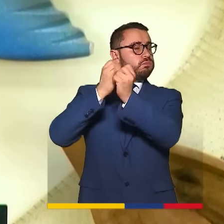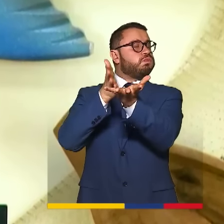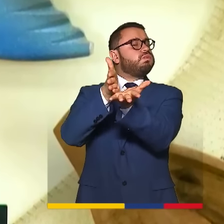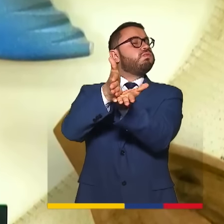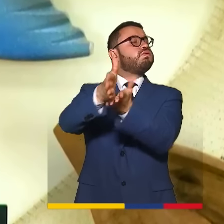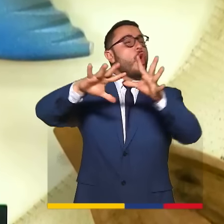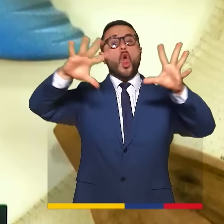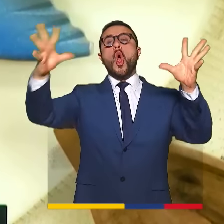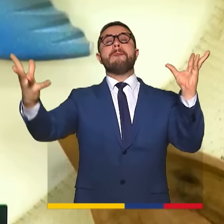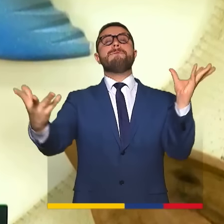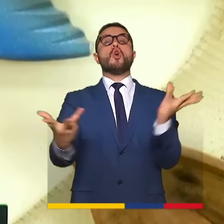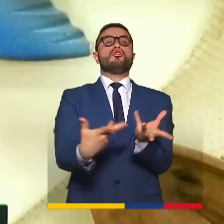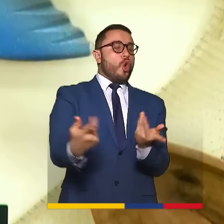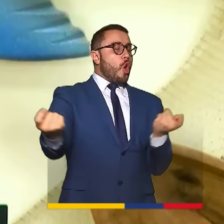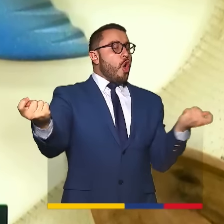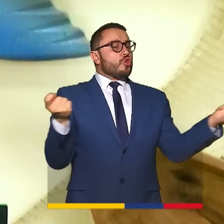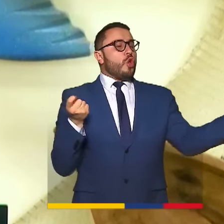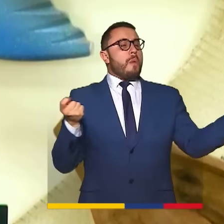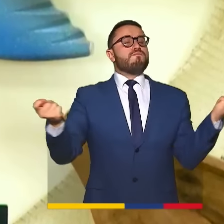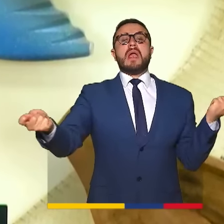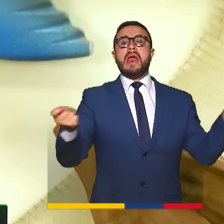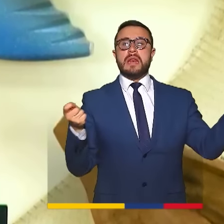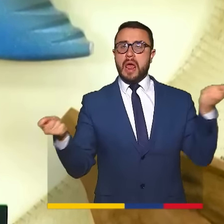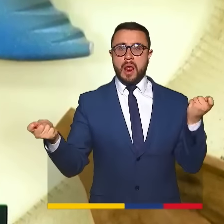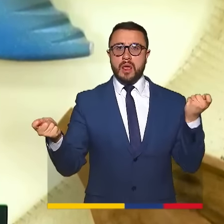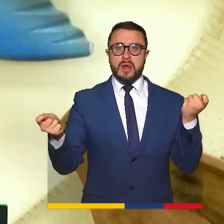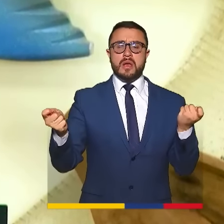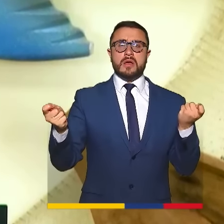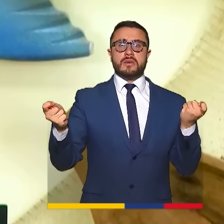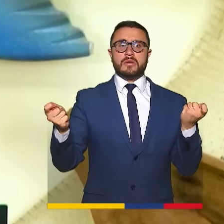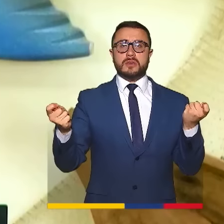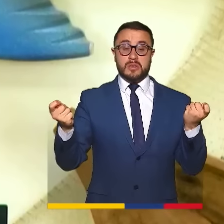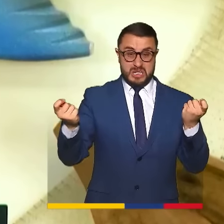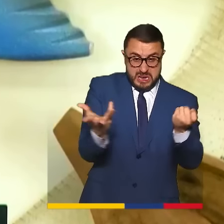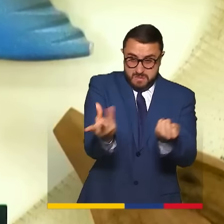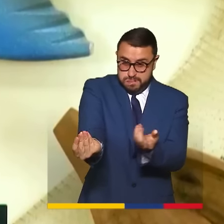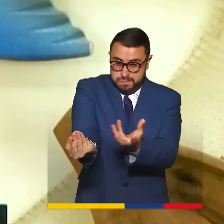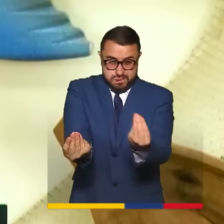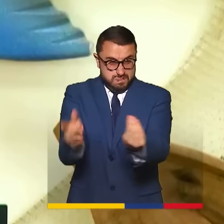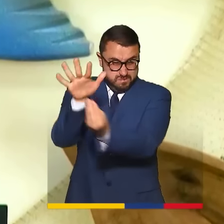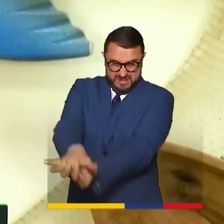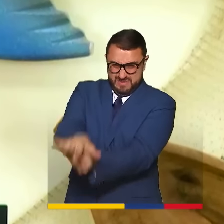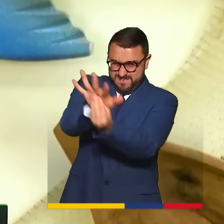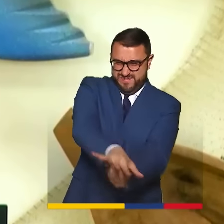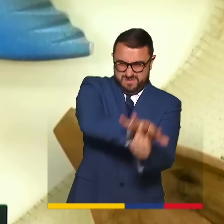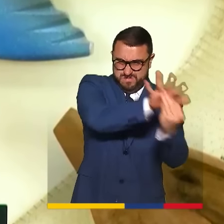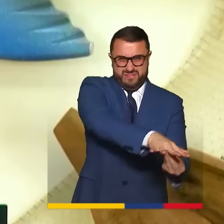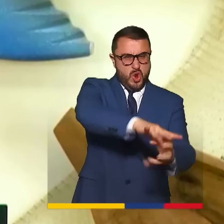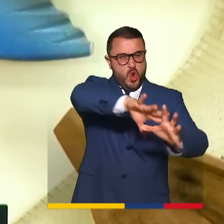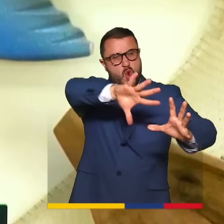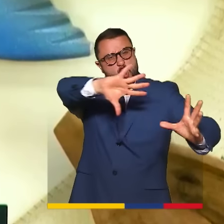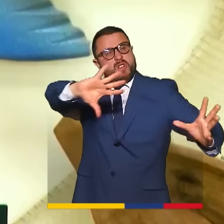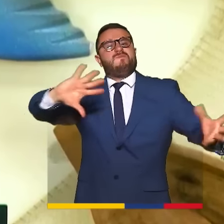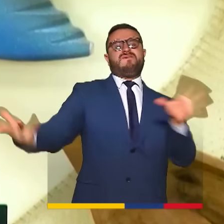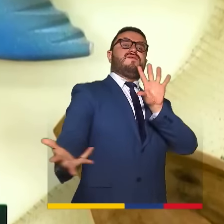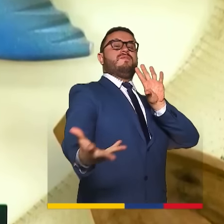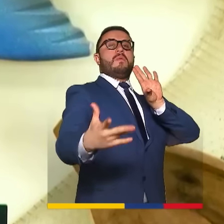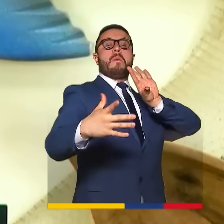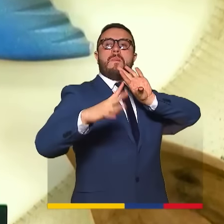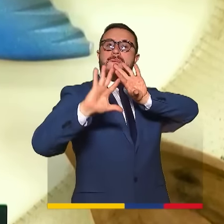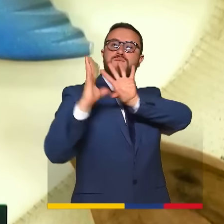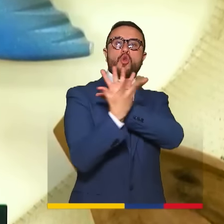mundo, conquistarlo, aplastarlo bajo sus ideas, formatearlo bajo sus